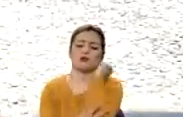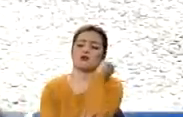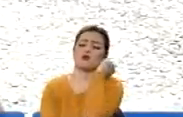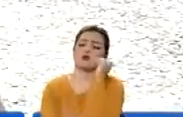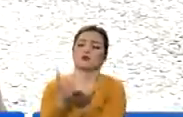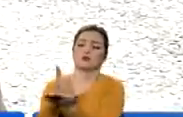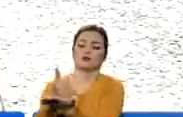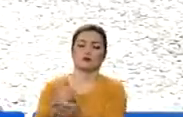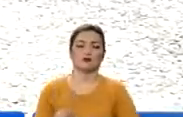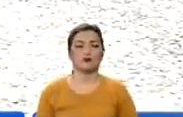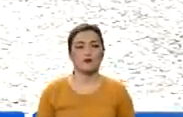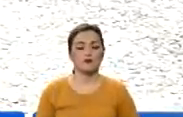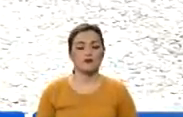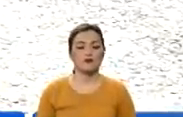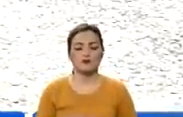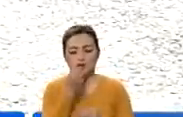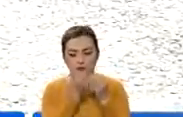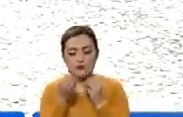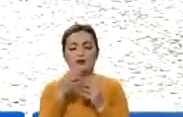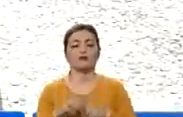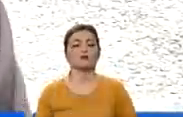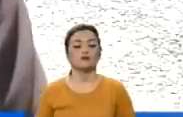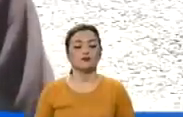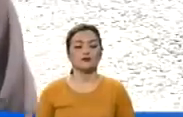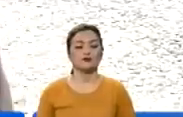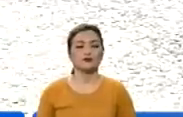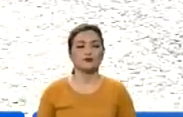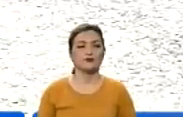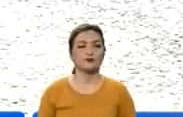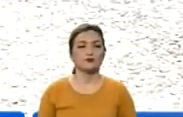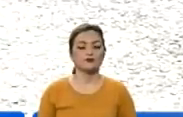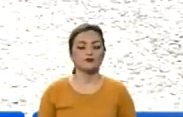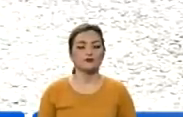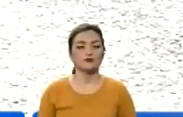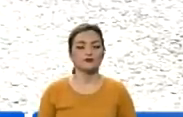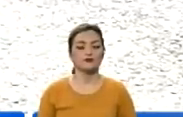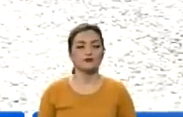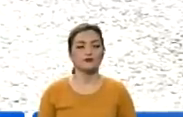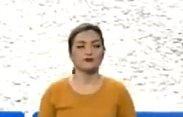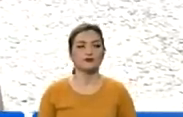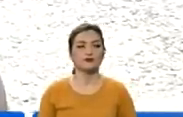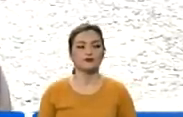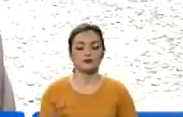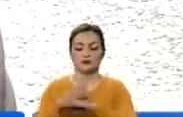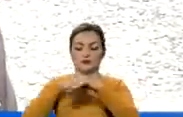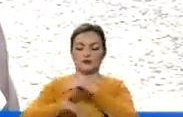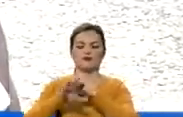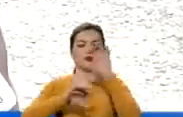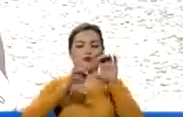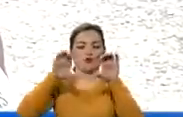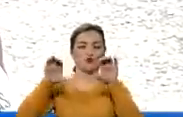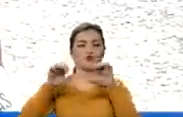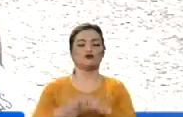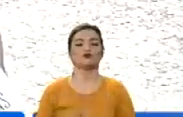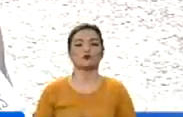traigan algún alimento, estará igual en los protocolos de recomendaciones para ingreso al museo, qué tipo